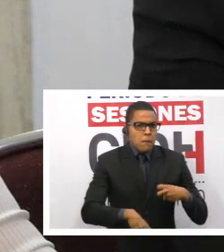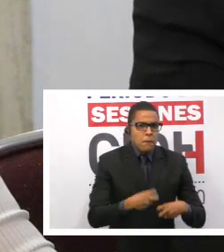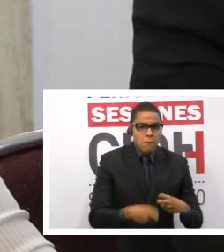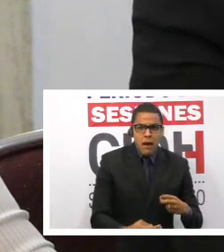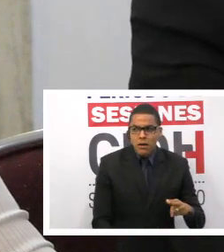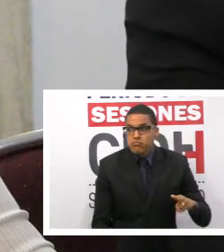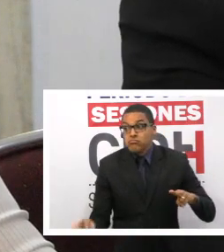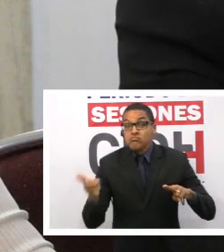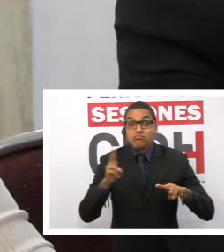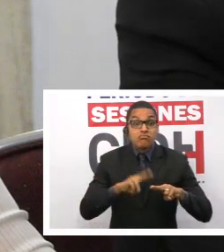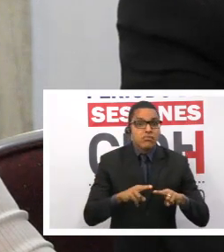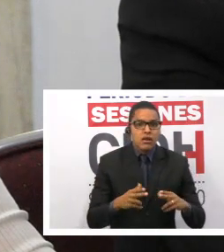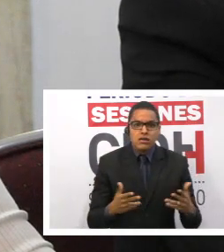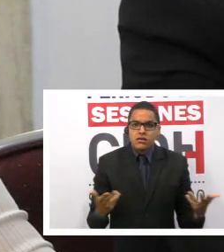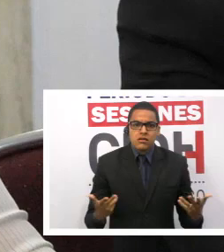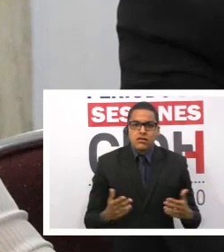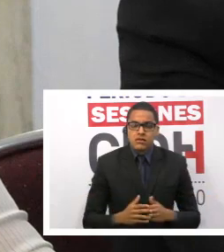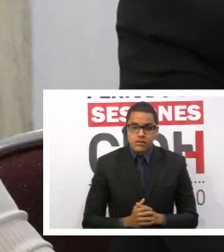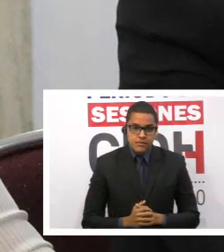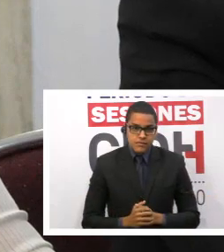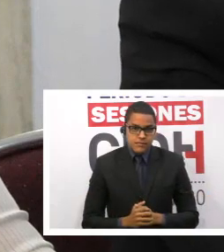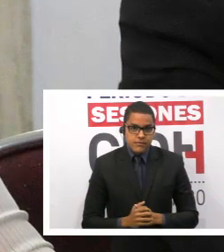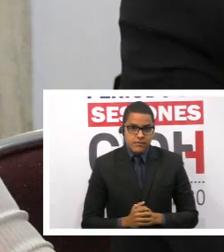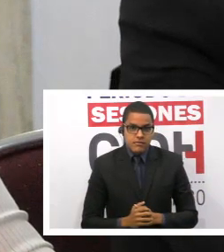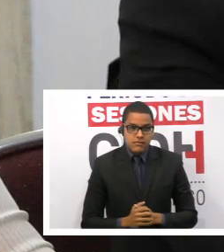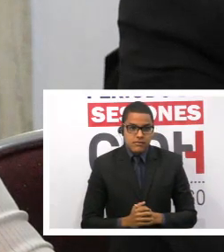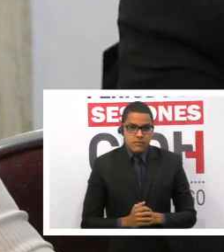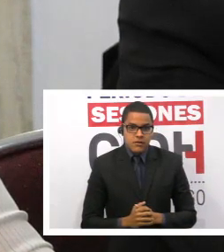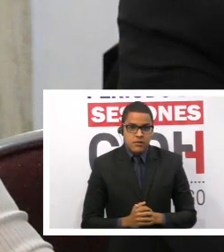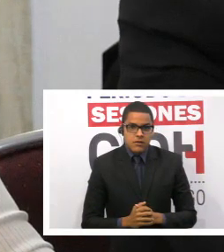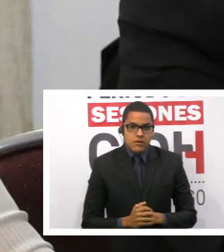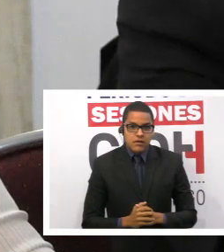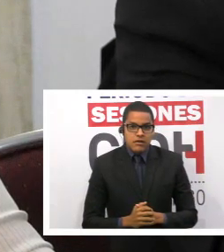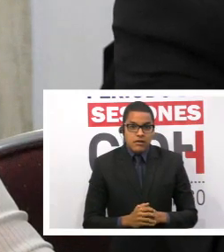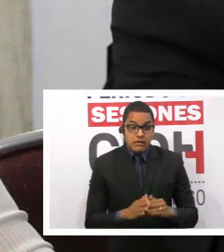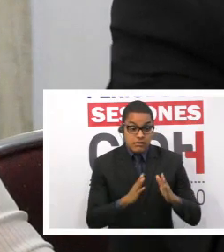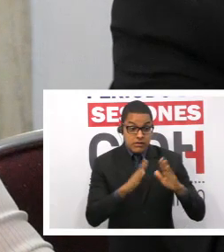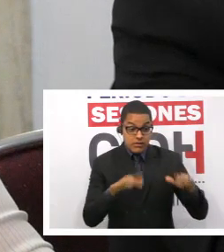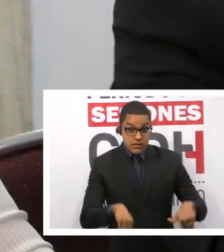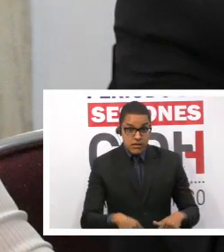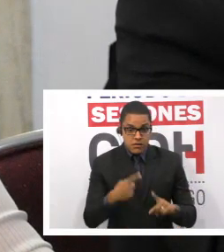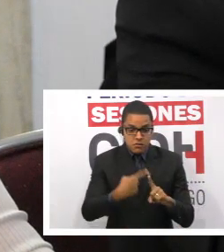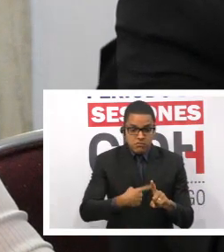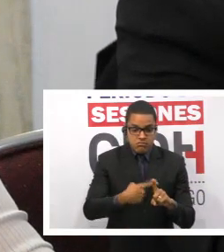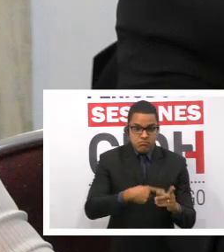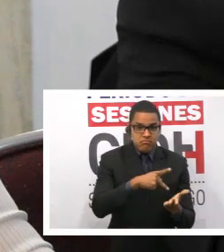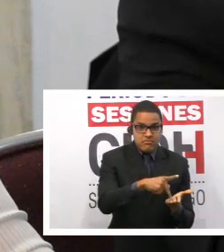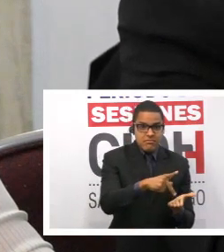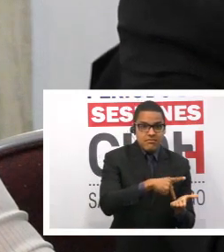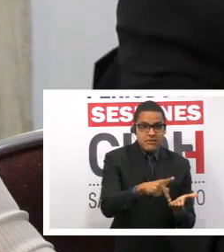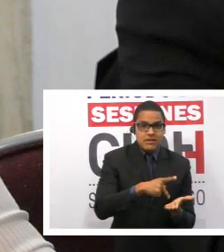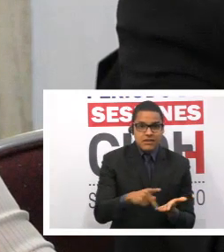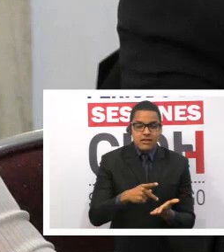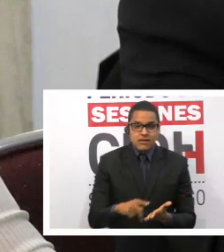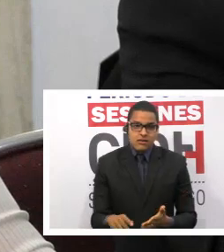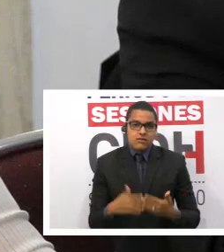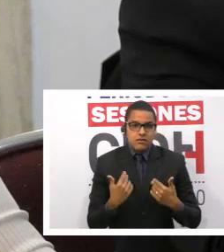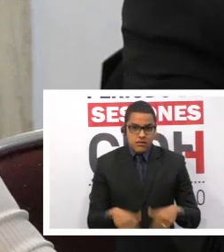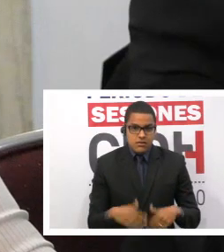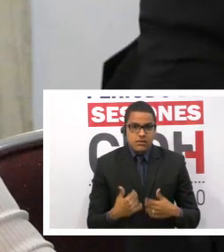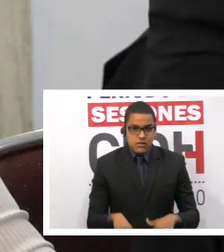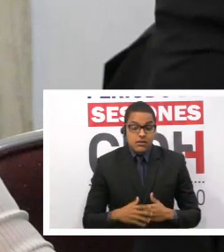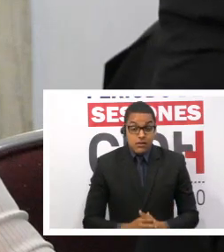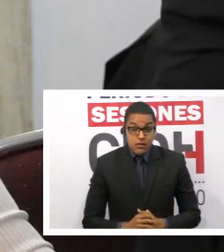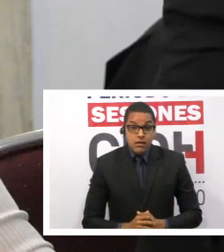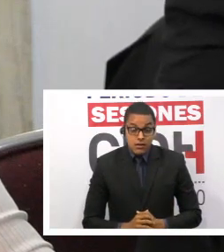de gastos el consell o winter no seáis los gastos primarios del gobierno federal por un período de 20 años fuera del